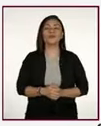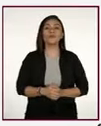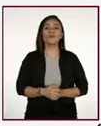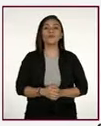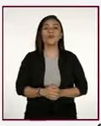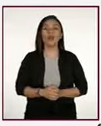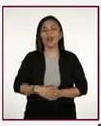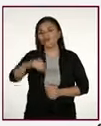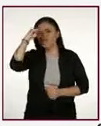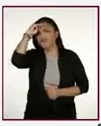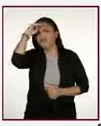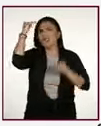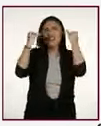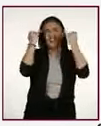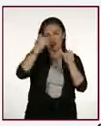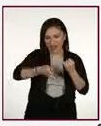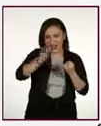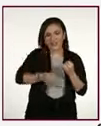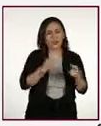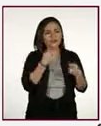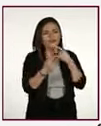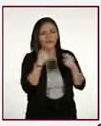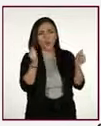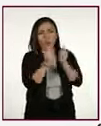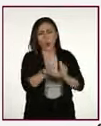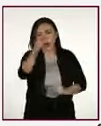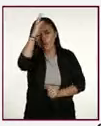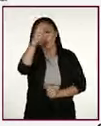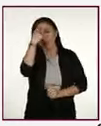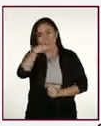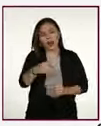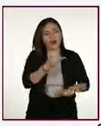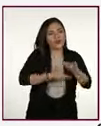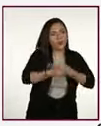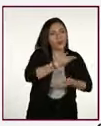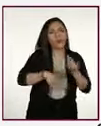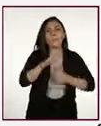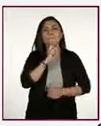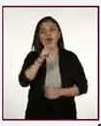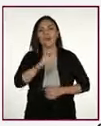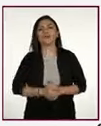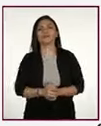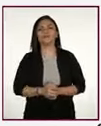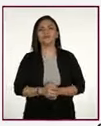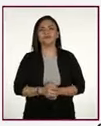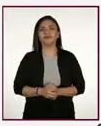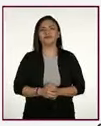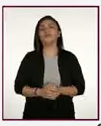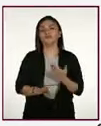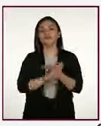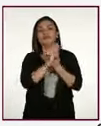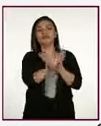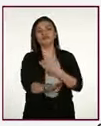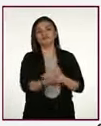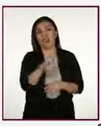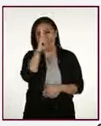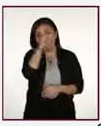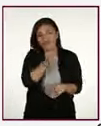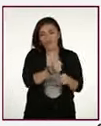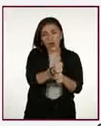el razonamiento abierto al diálogo y acuerdos en la convivencia. Evita actos violentos y promueve la